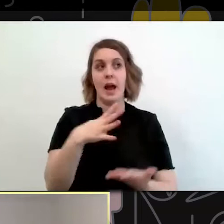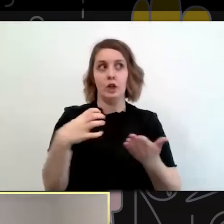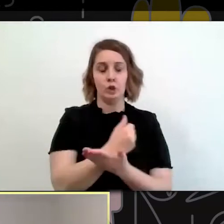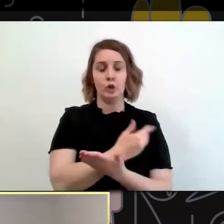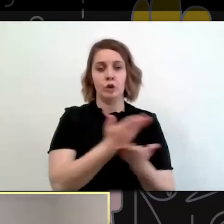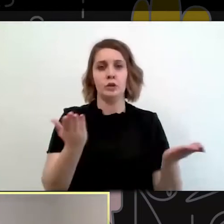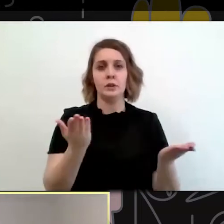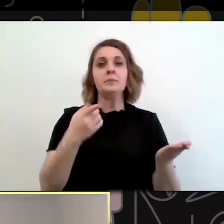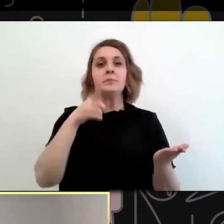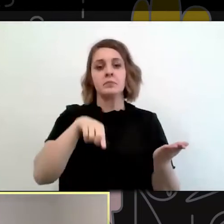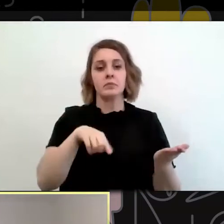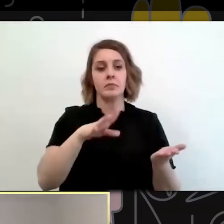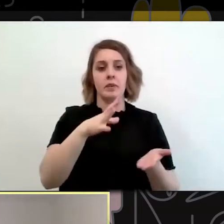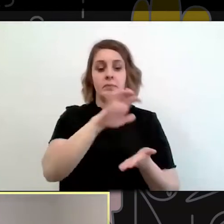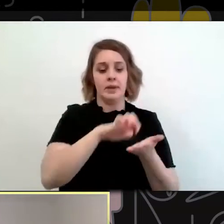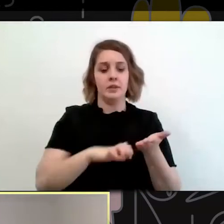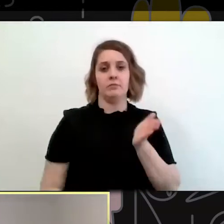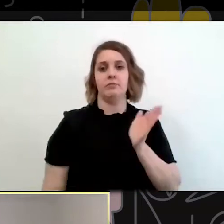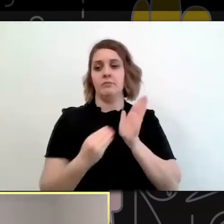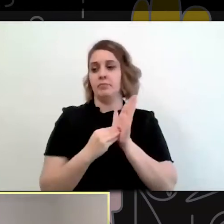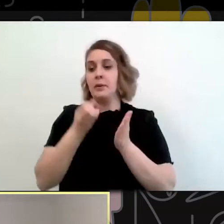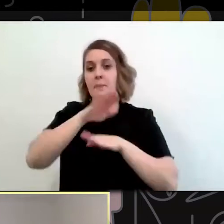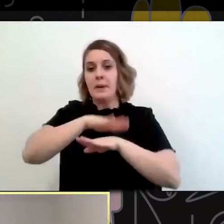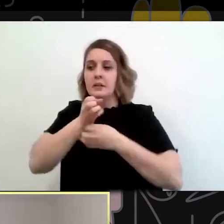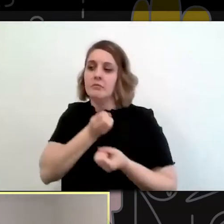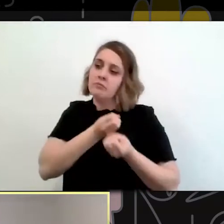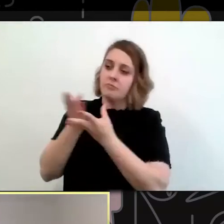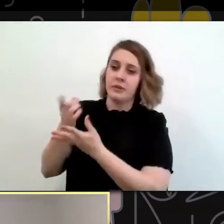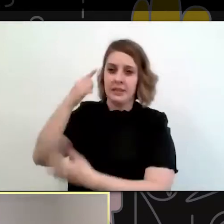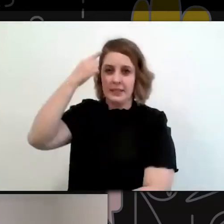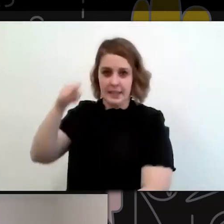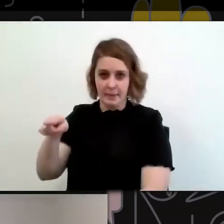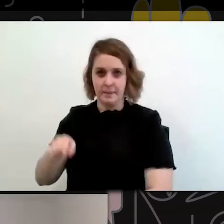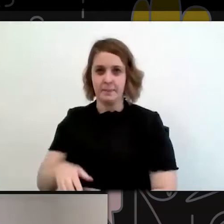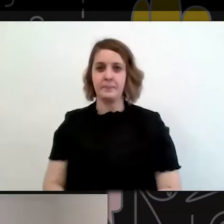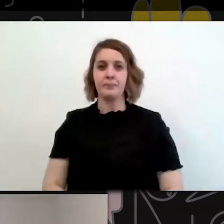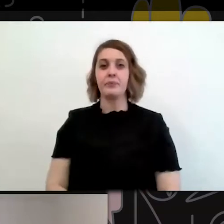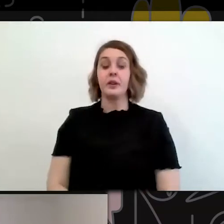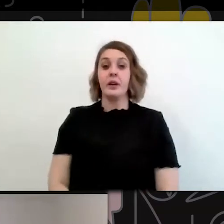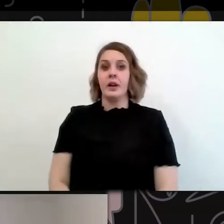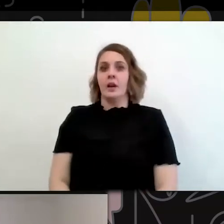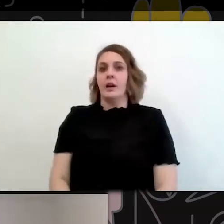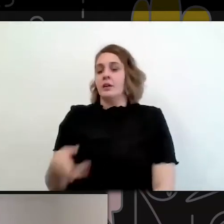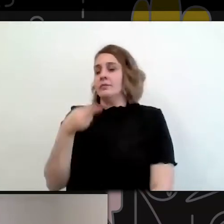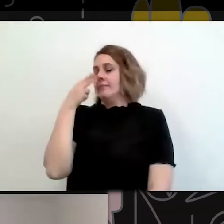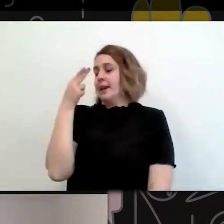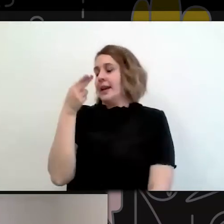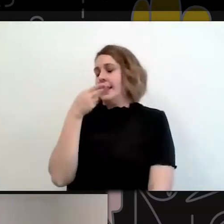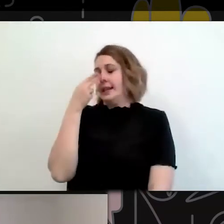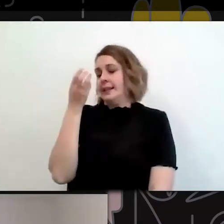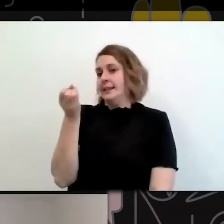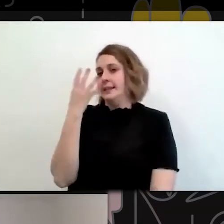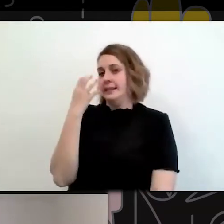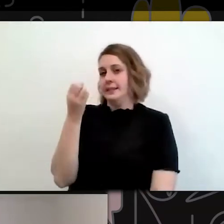también referirlo al ministerio e informar sobre esto. Pues es que, Ana, es súper interesante lo que dices. Hablas